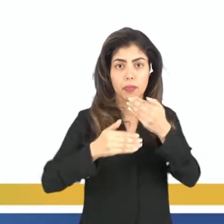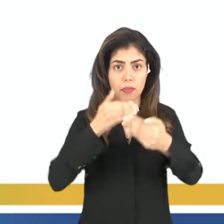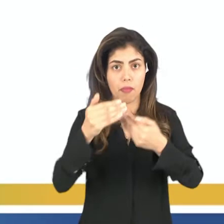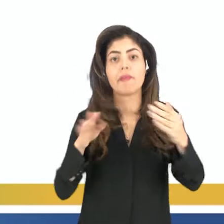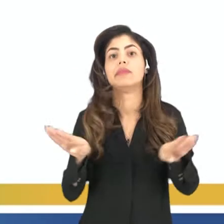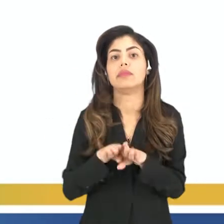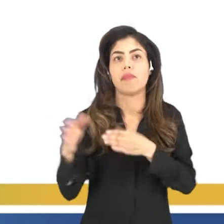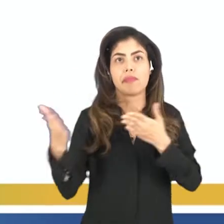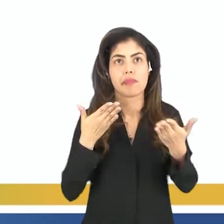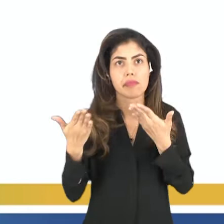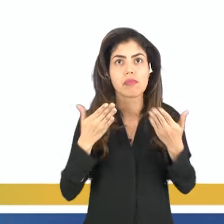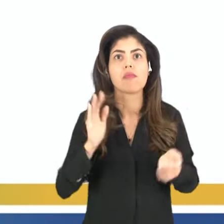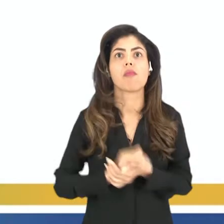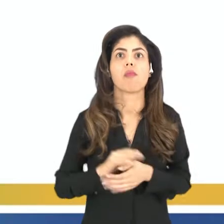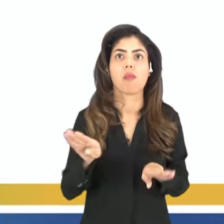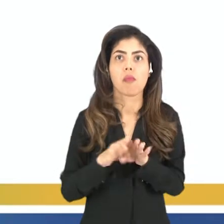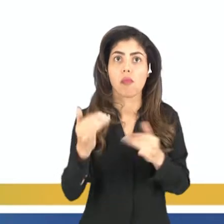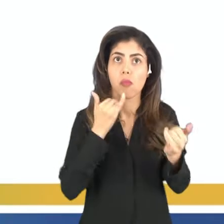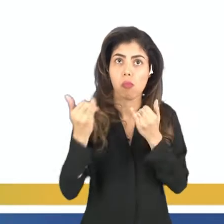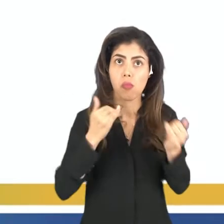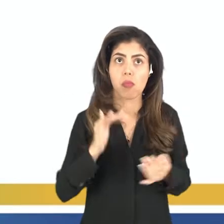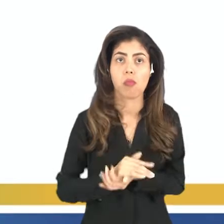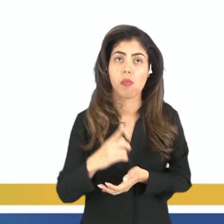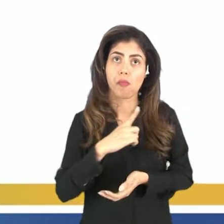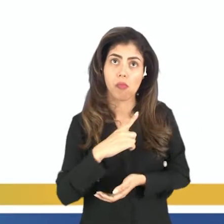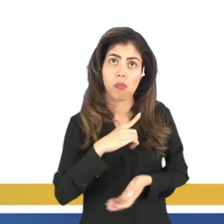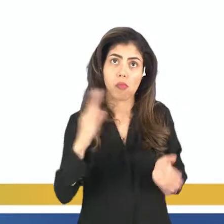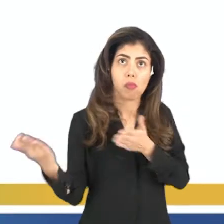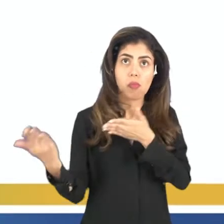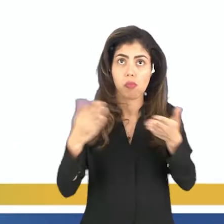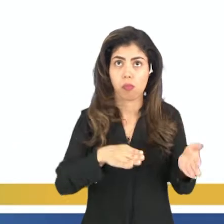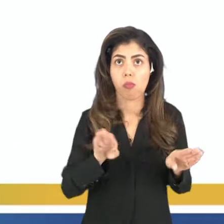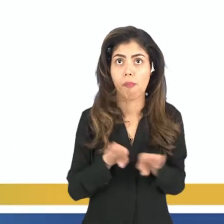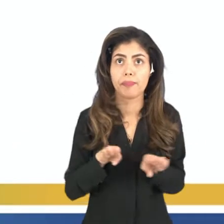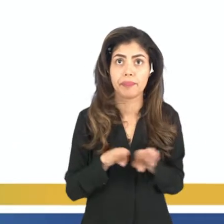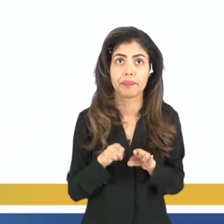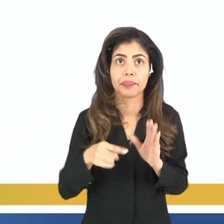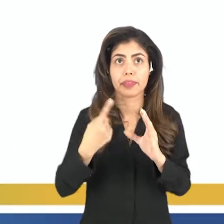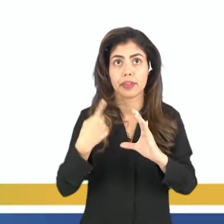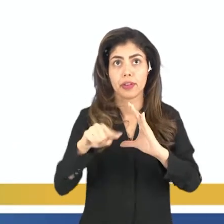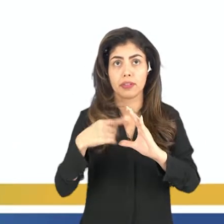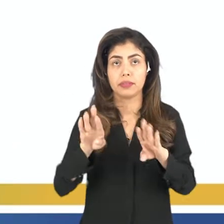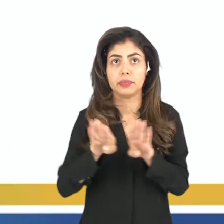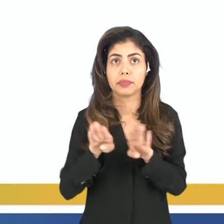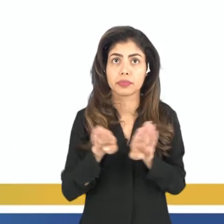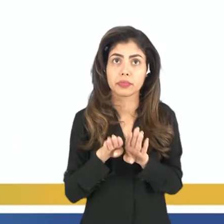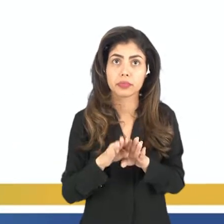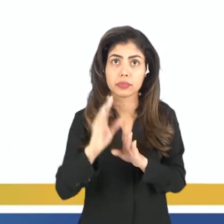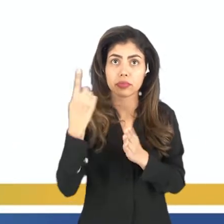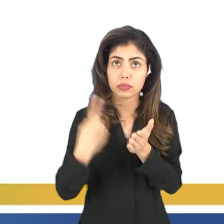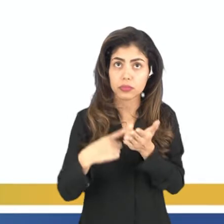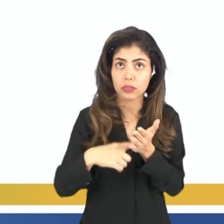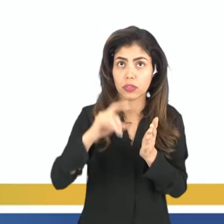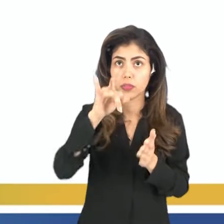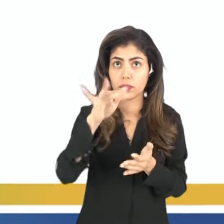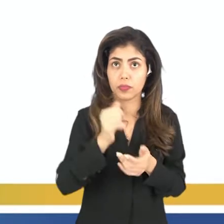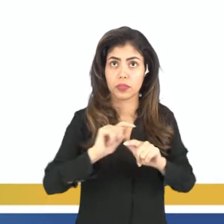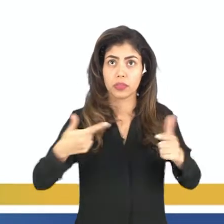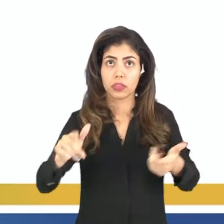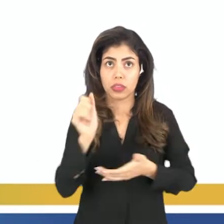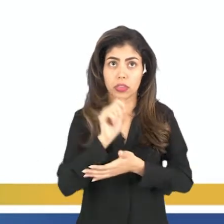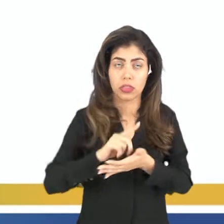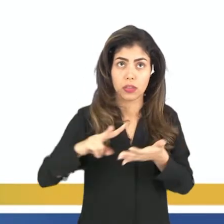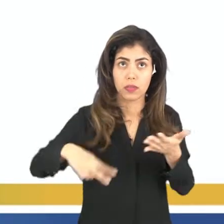o asimilación de la información contenida en un soporte que es transmitida a través de ciertos códigos recibe el nombre